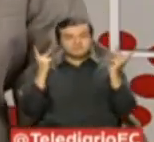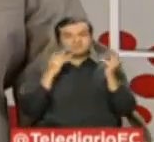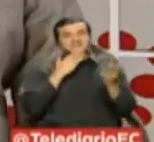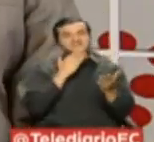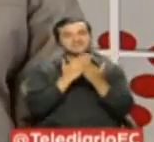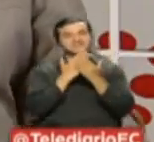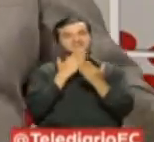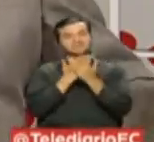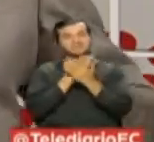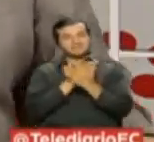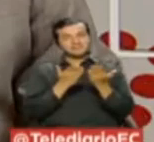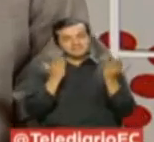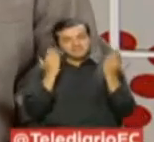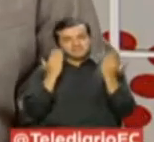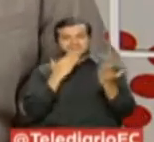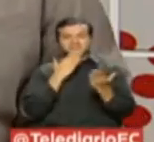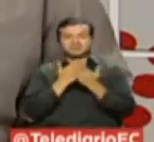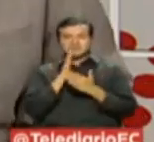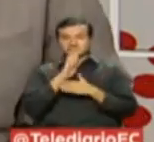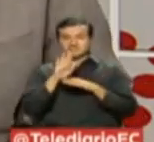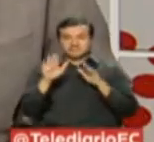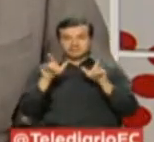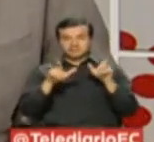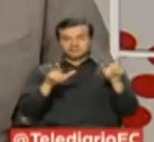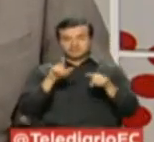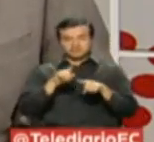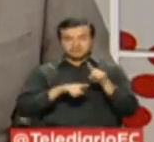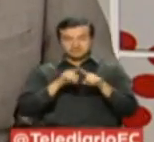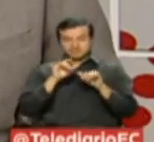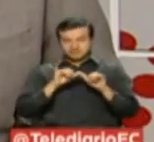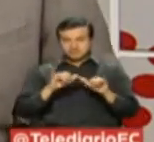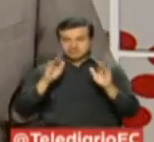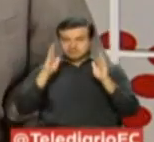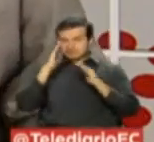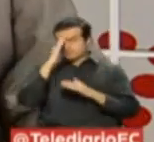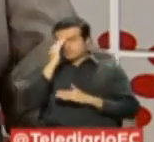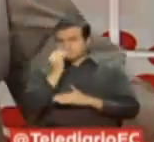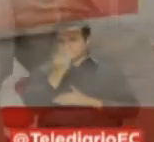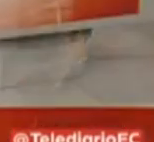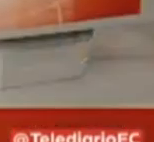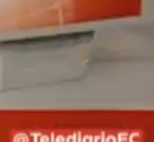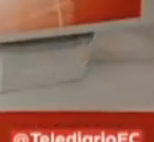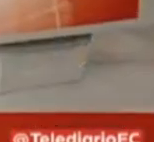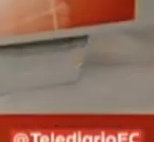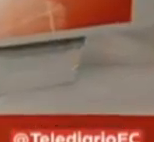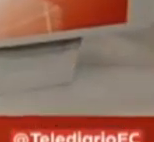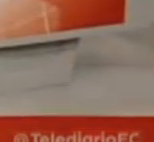gracias por estar en tierras y gracias a ustedes amigas y amigos por seguirnos buenos días